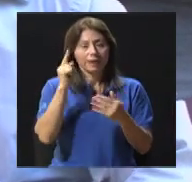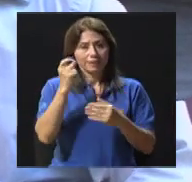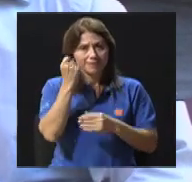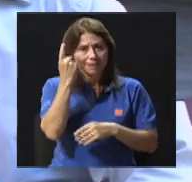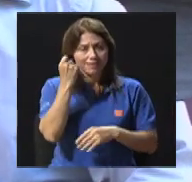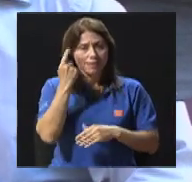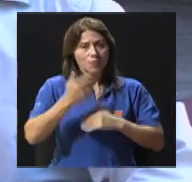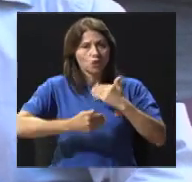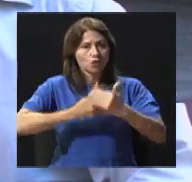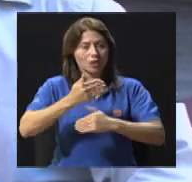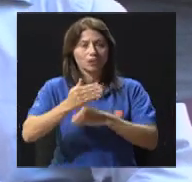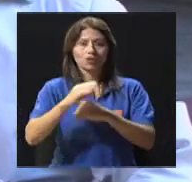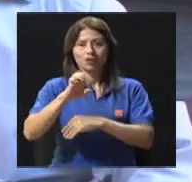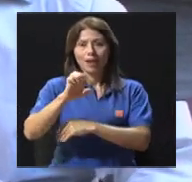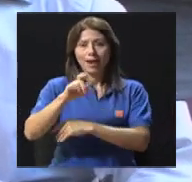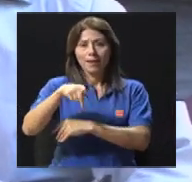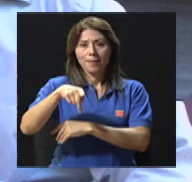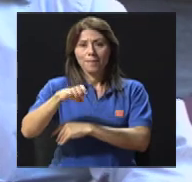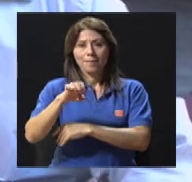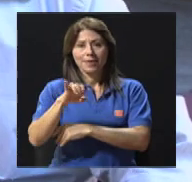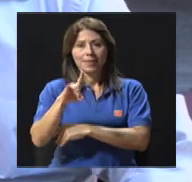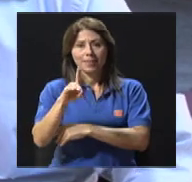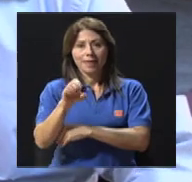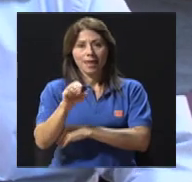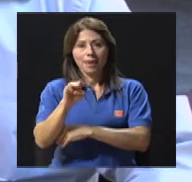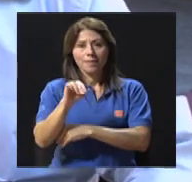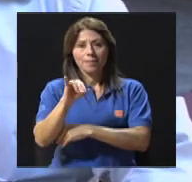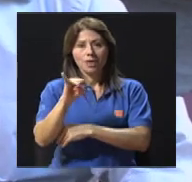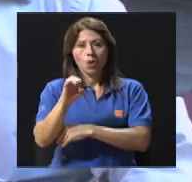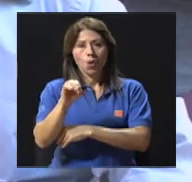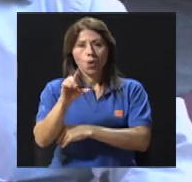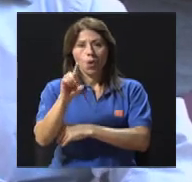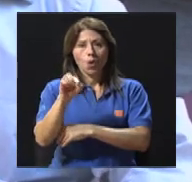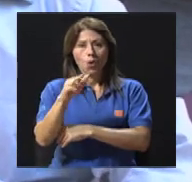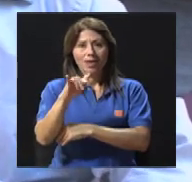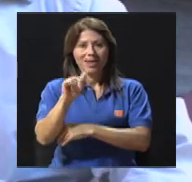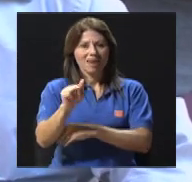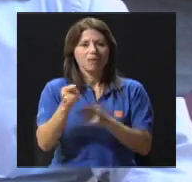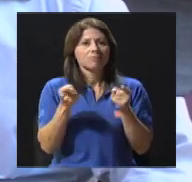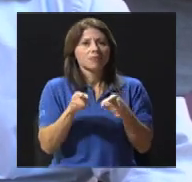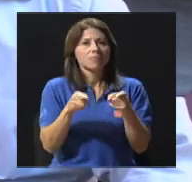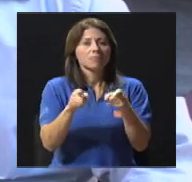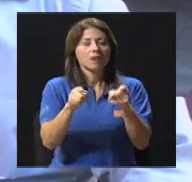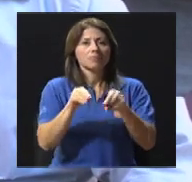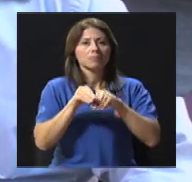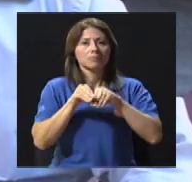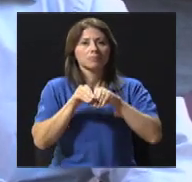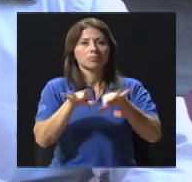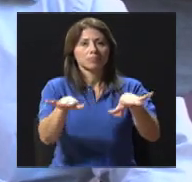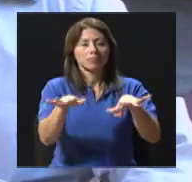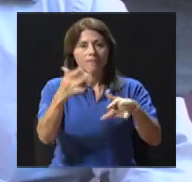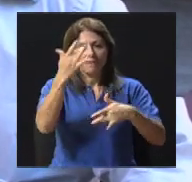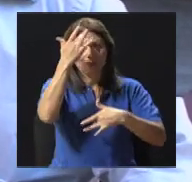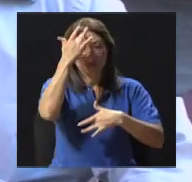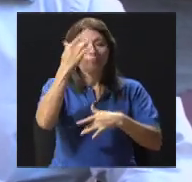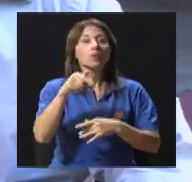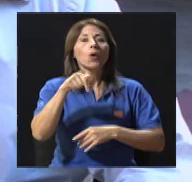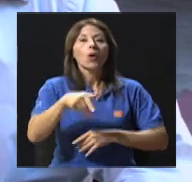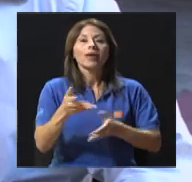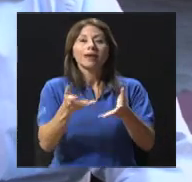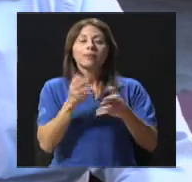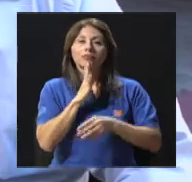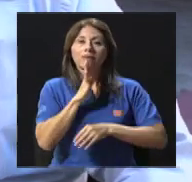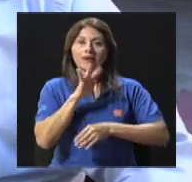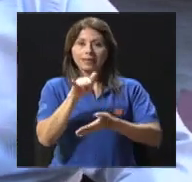de entender estos procesos. Y es eso lo que nosotros quisiéramos el día de hoy compartir con los televidentes. Y para eso,